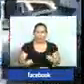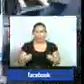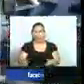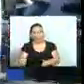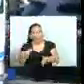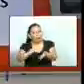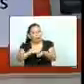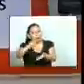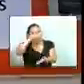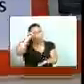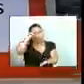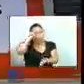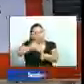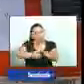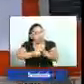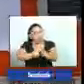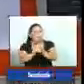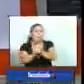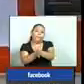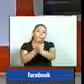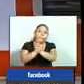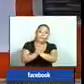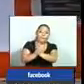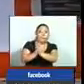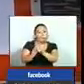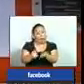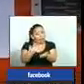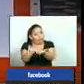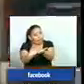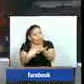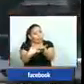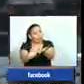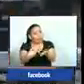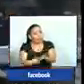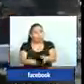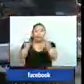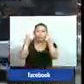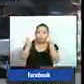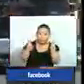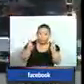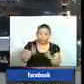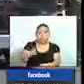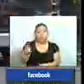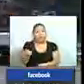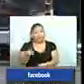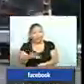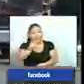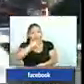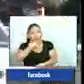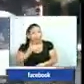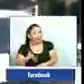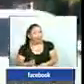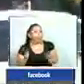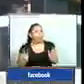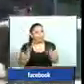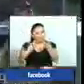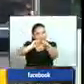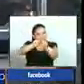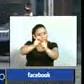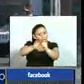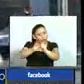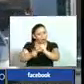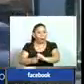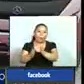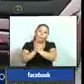reiniciar operaciones, por lo que solicitan que se aborden los temas de la realidad económica del sector para poder modificarla.